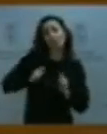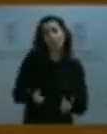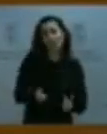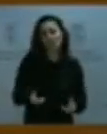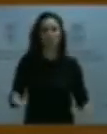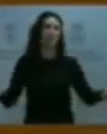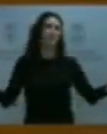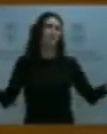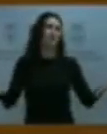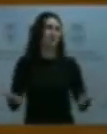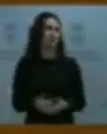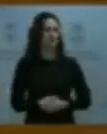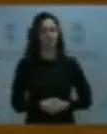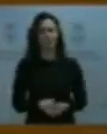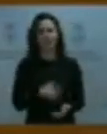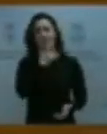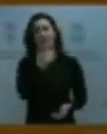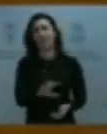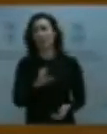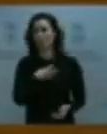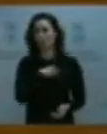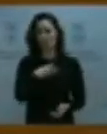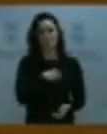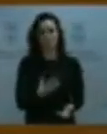nadie de los que estamos aquí, pero no nos haga,